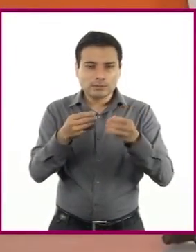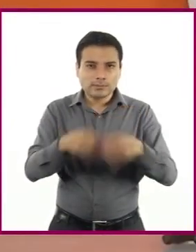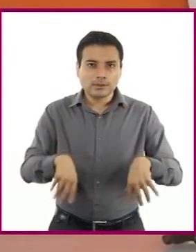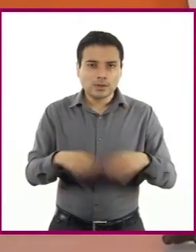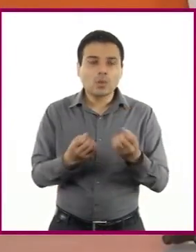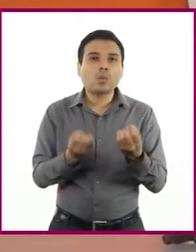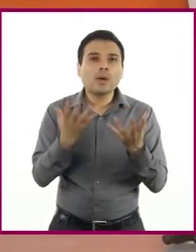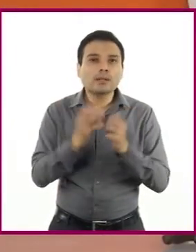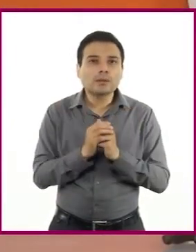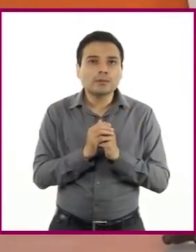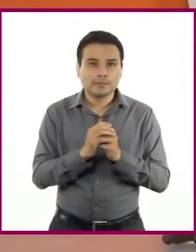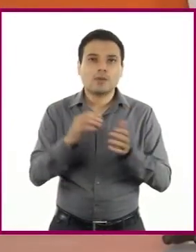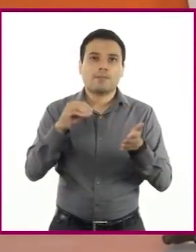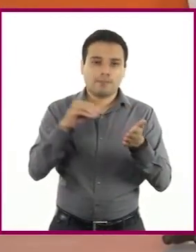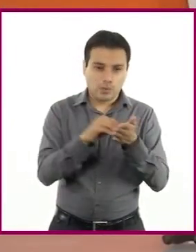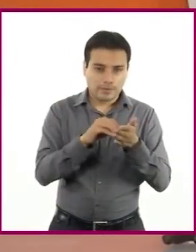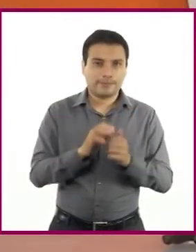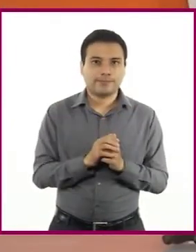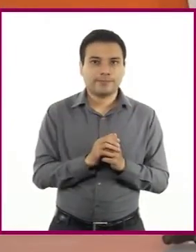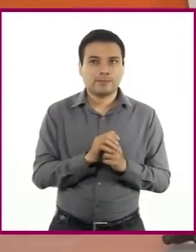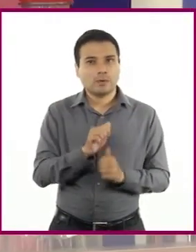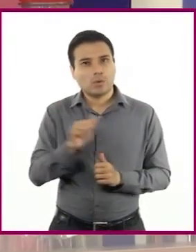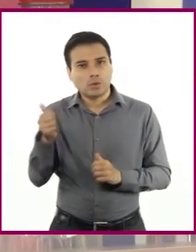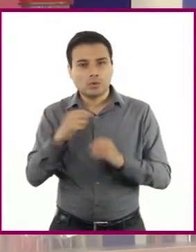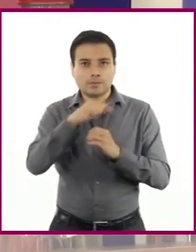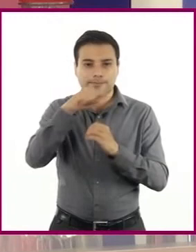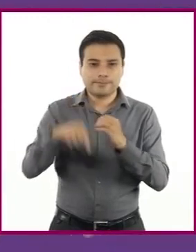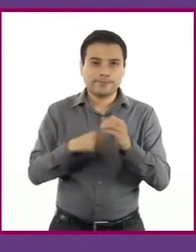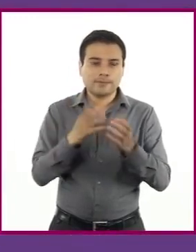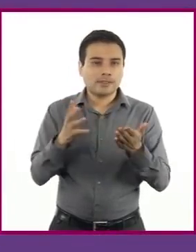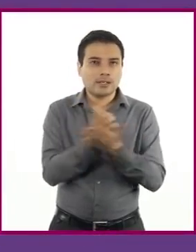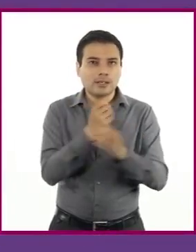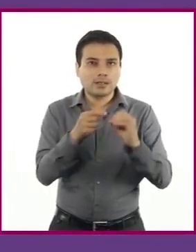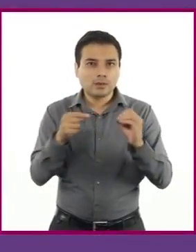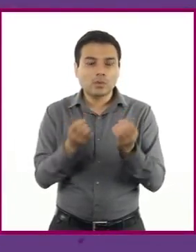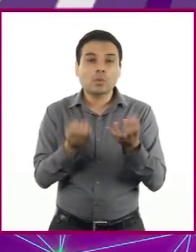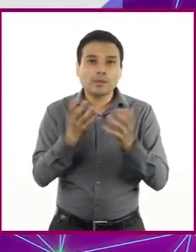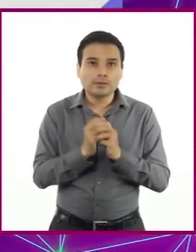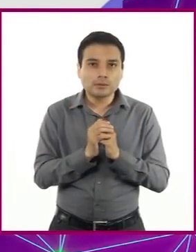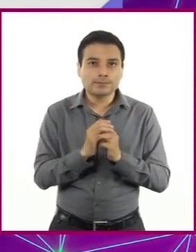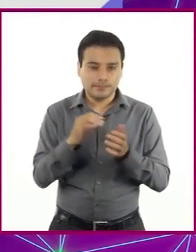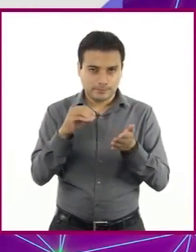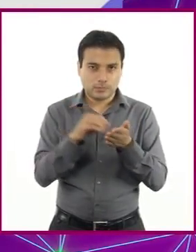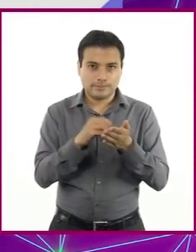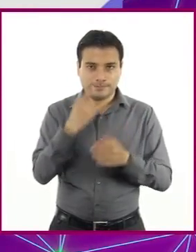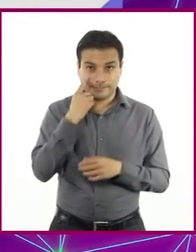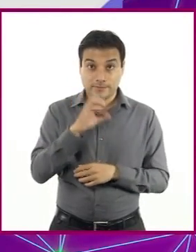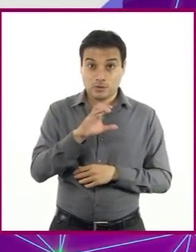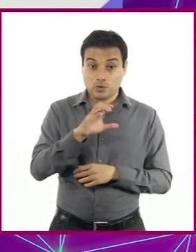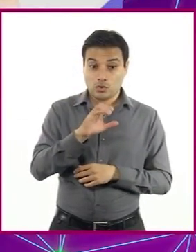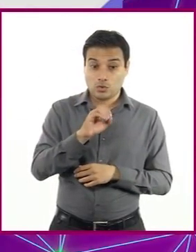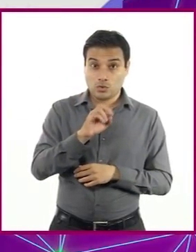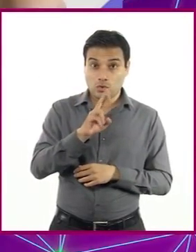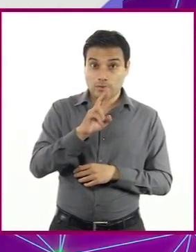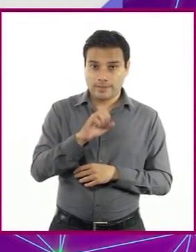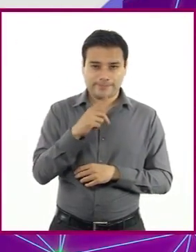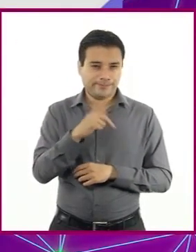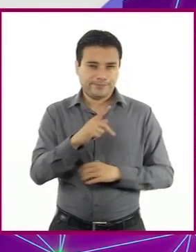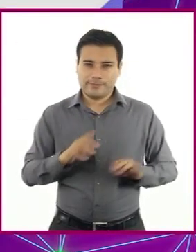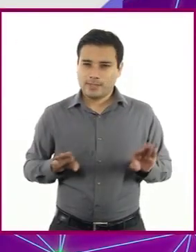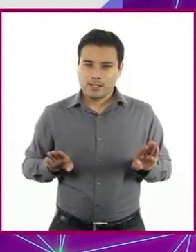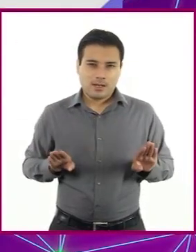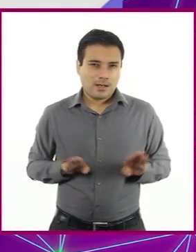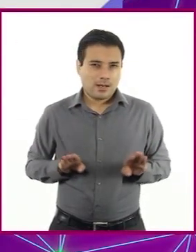oxidó y cuántos electrones gana el elemento que se redujo. El cobre tiene la curiosa propiedad